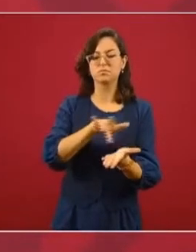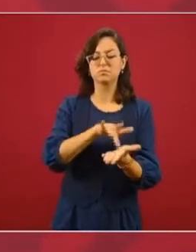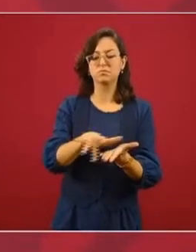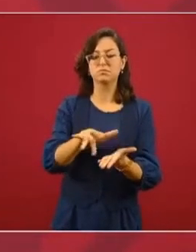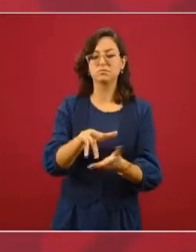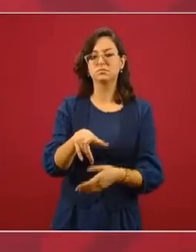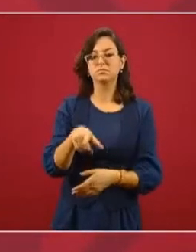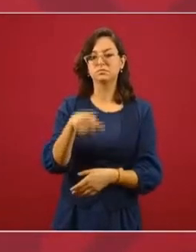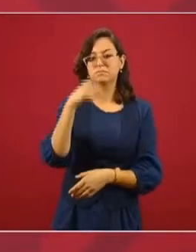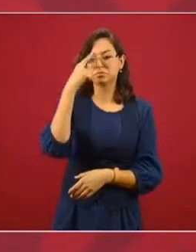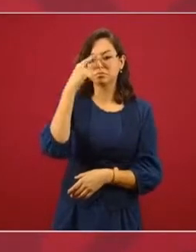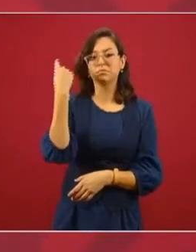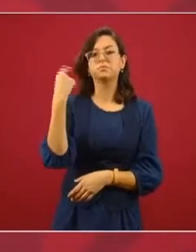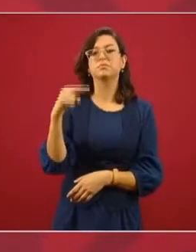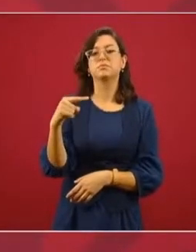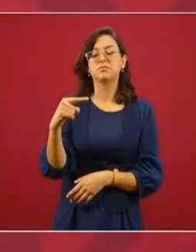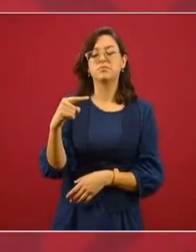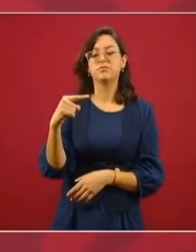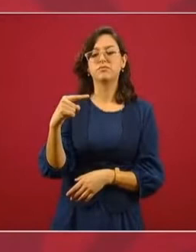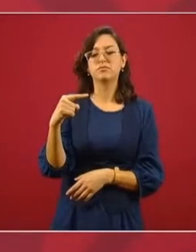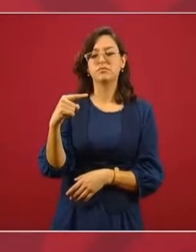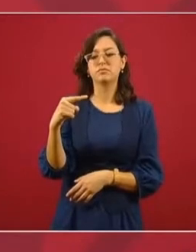para que